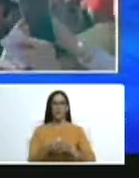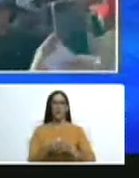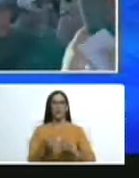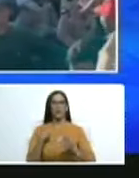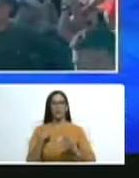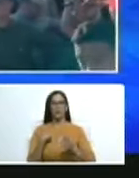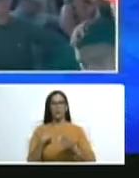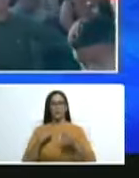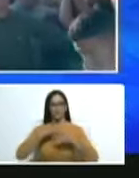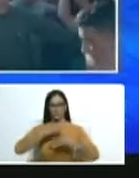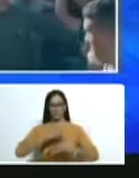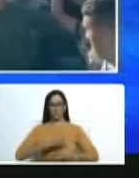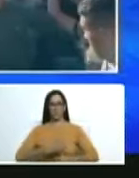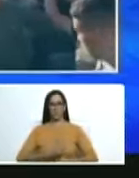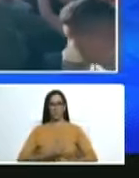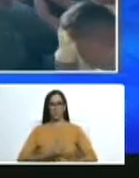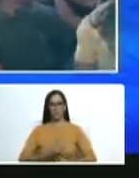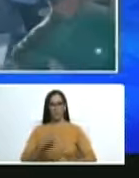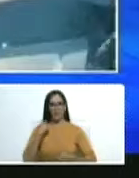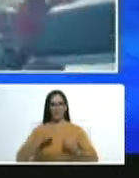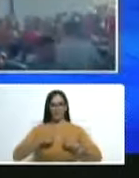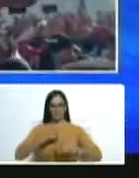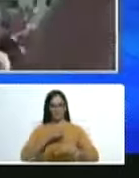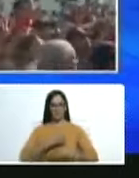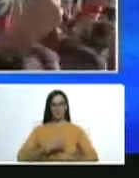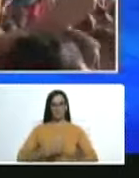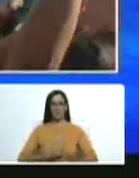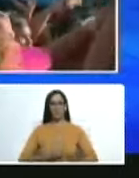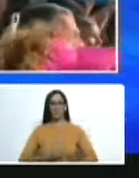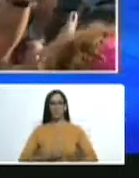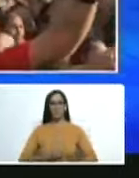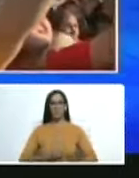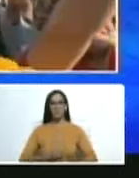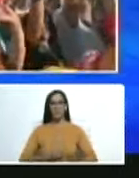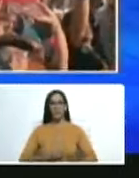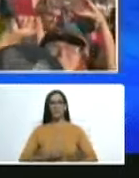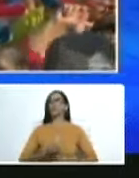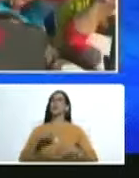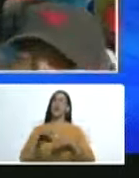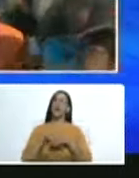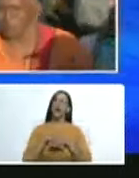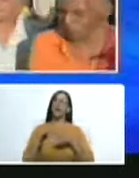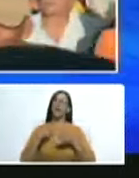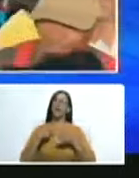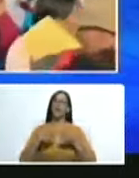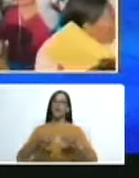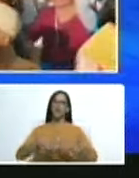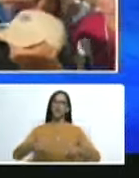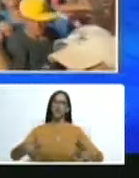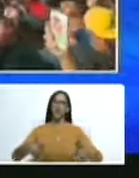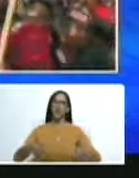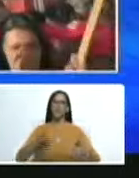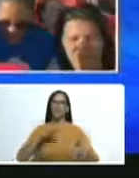así esta camisa aquí, ¿ves? Así la camisita. Y abajo tenía unos chores porque estaba en mi